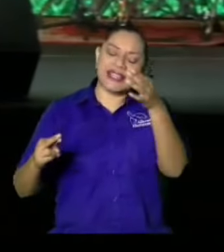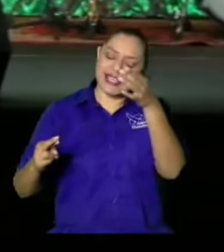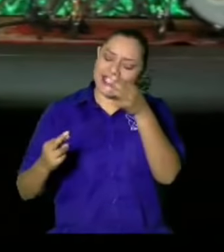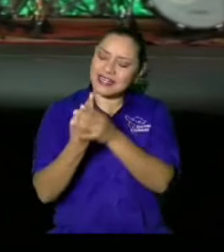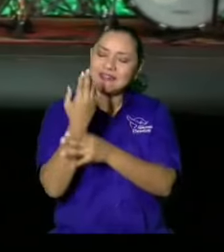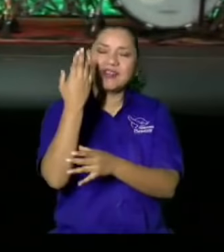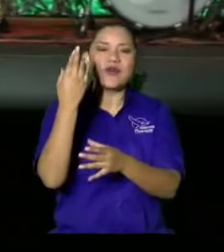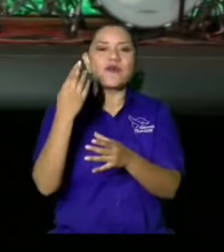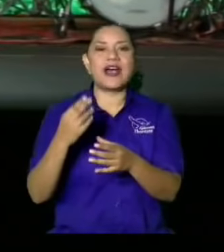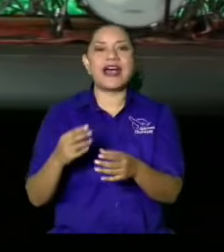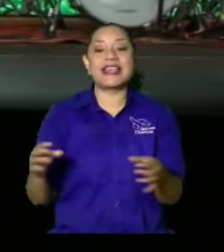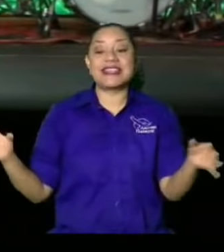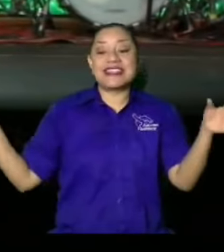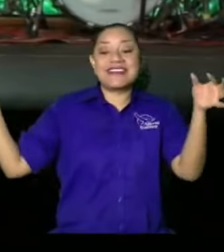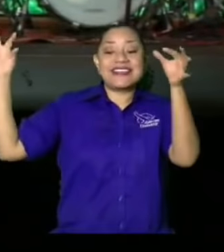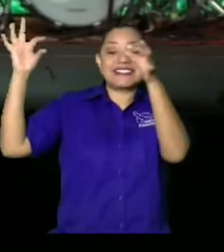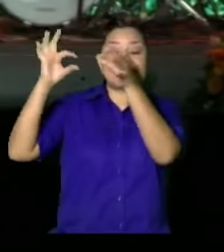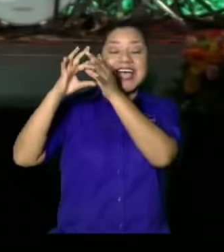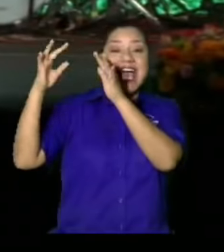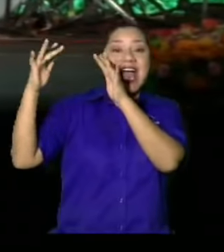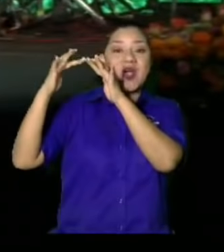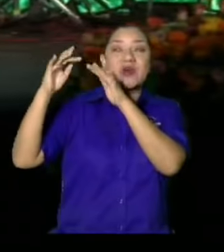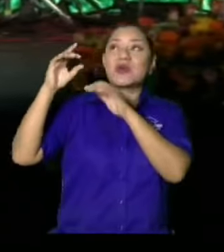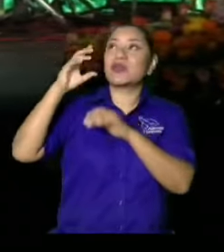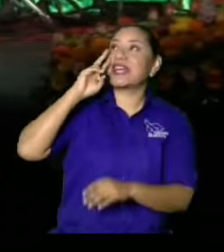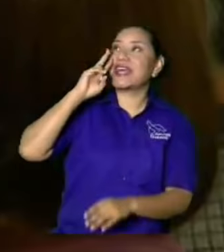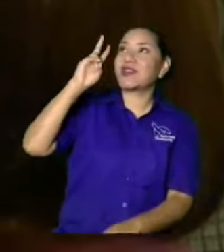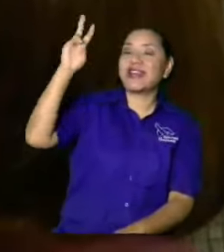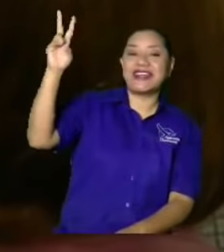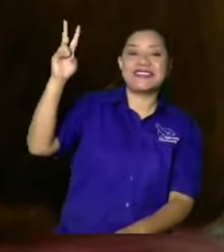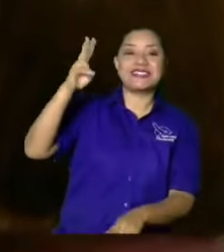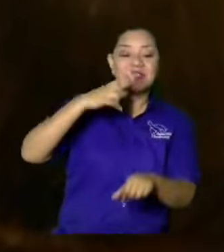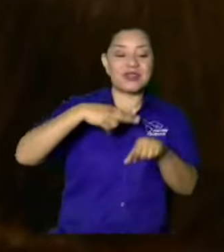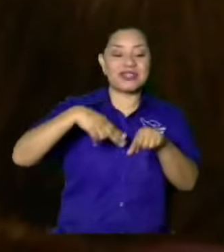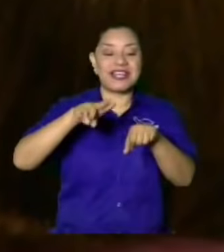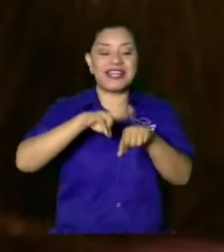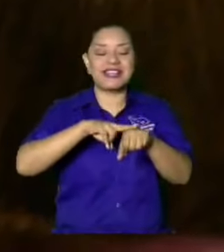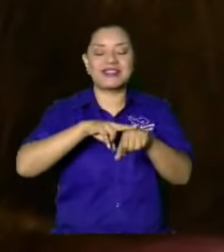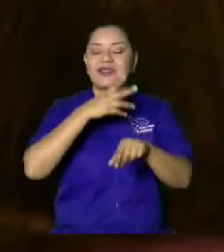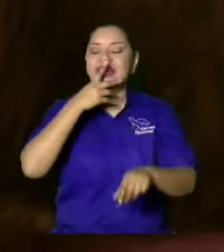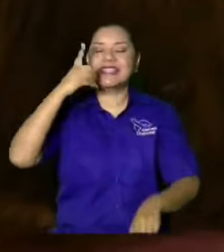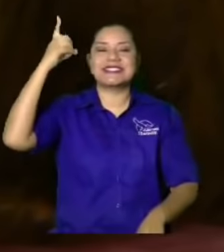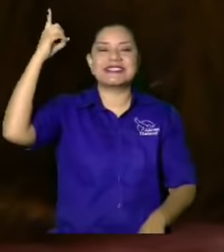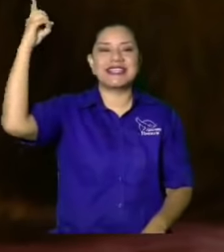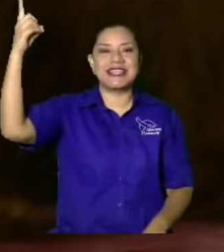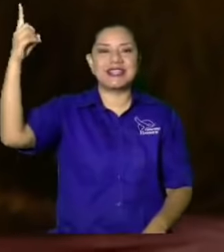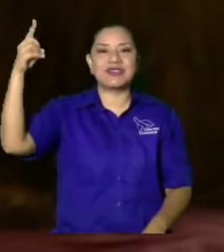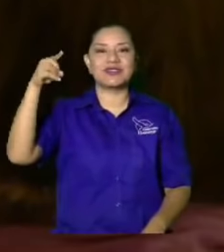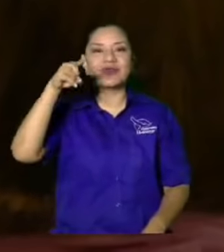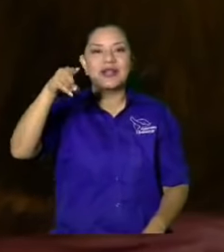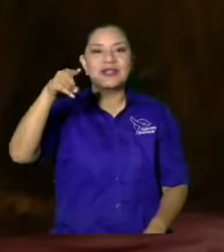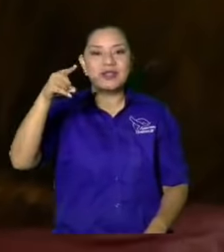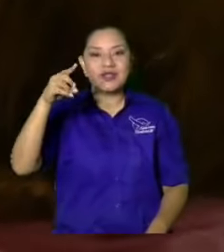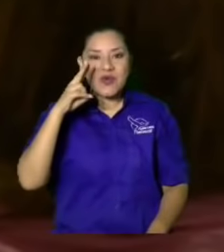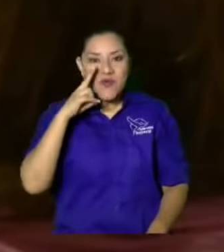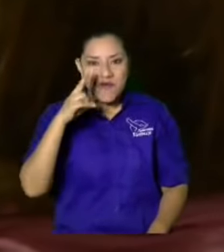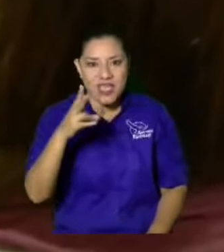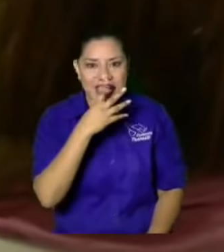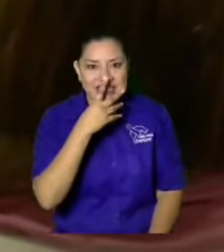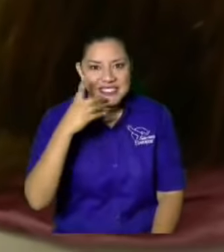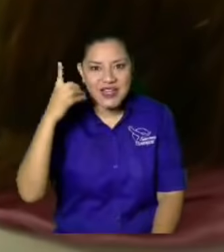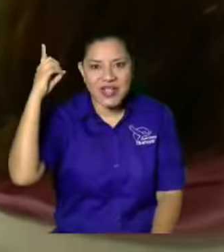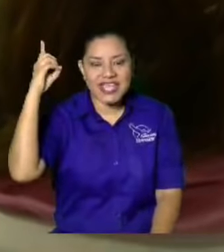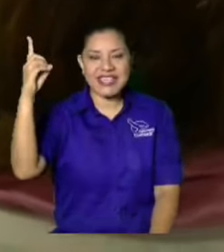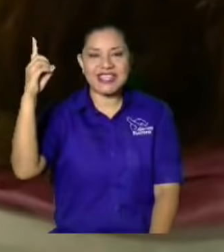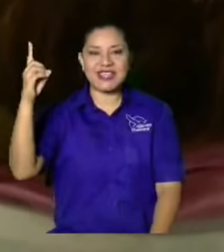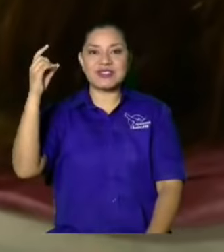vas a reverdecer, te vas a conectar directamente con la visión, con la naturaleza de Dios, hermano. Cuando Dios, mi hermano, ve y le